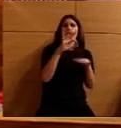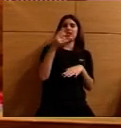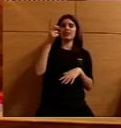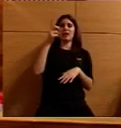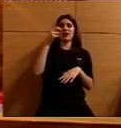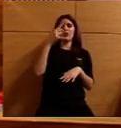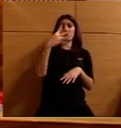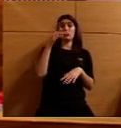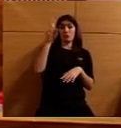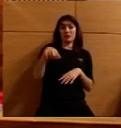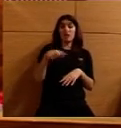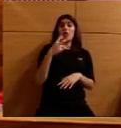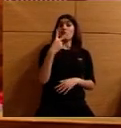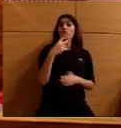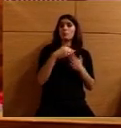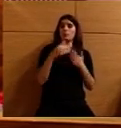7.694.000 millones de euros, de los cuales